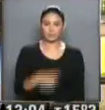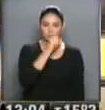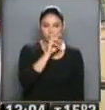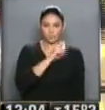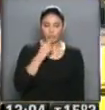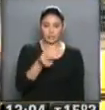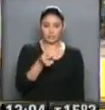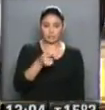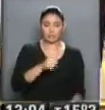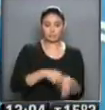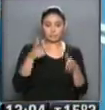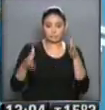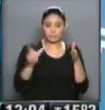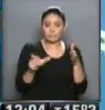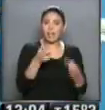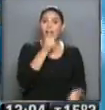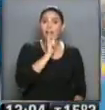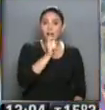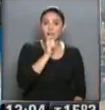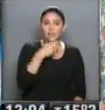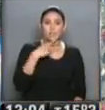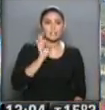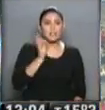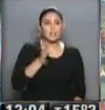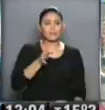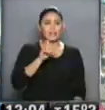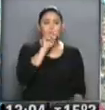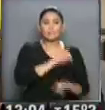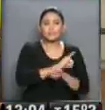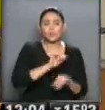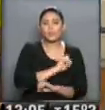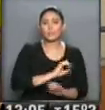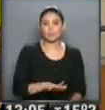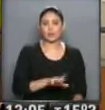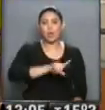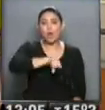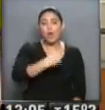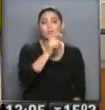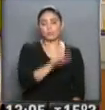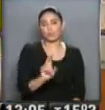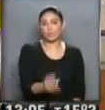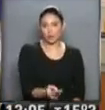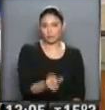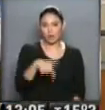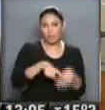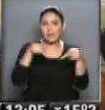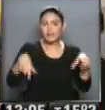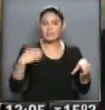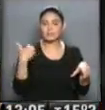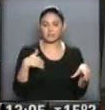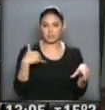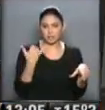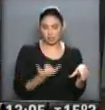entretiempo del partido, el árbitro Lustó tomó conocimiento de la peor noticia. Otra muerte más enluta las canchas